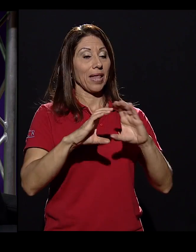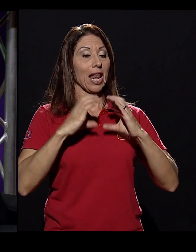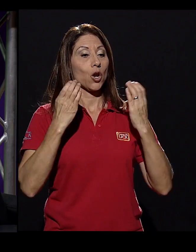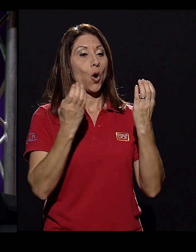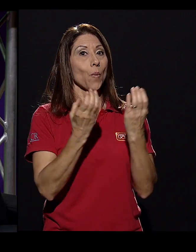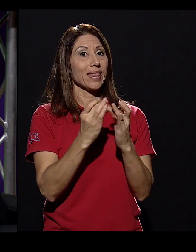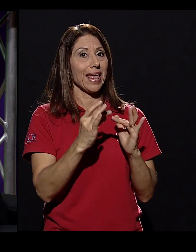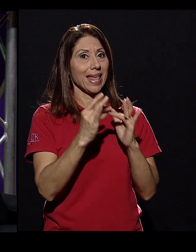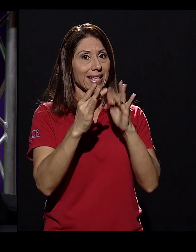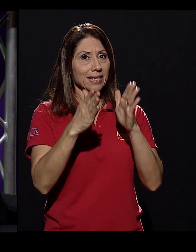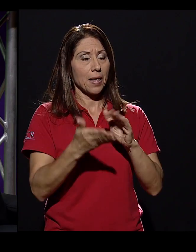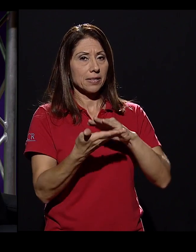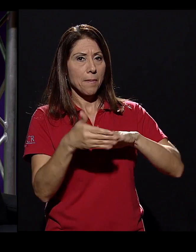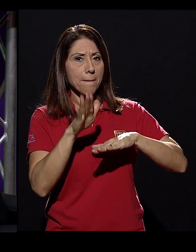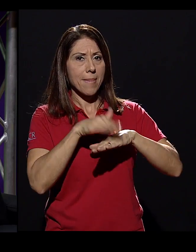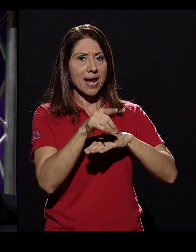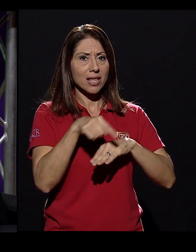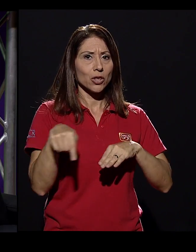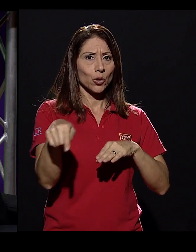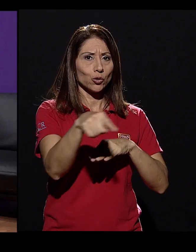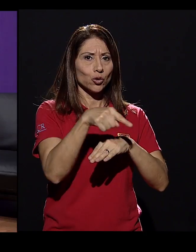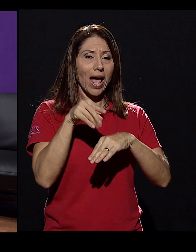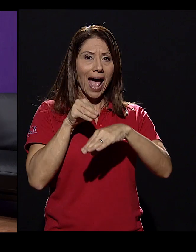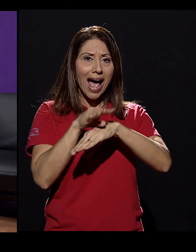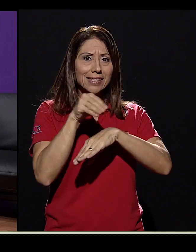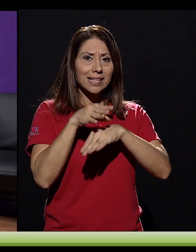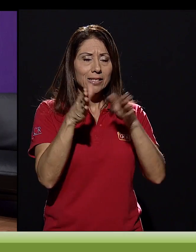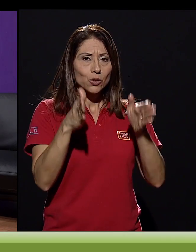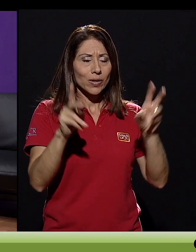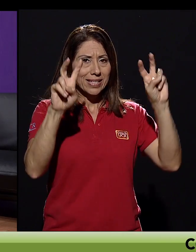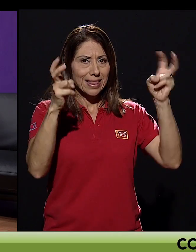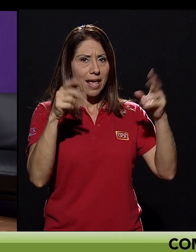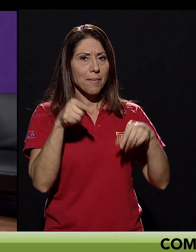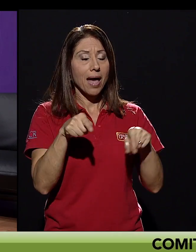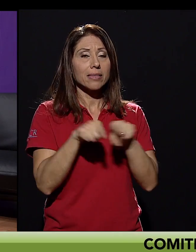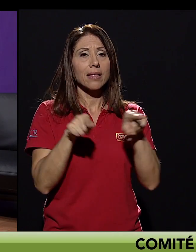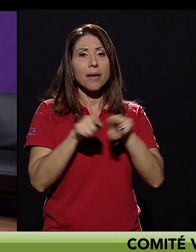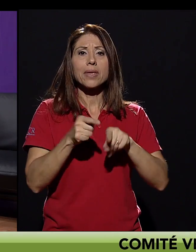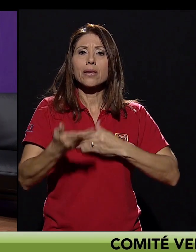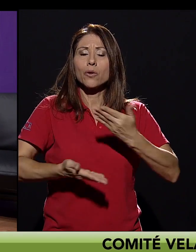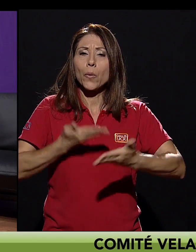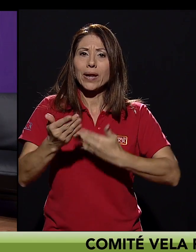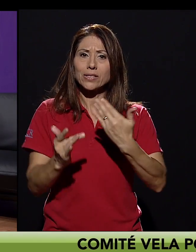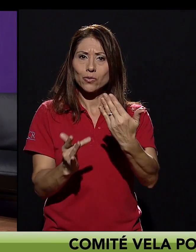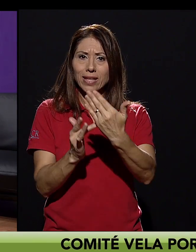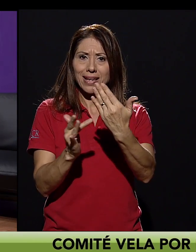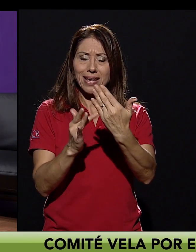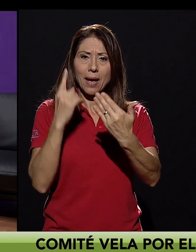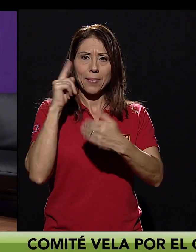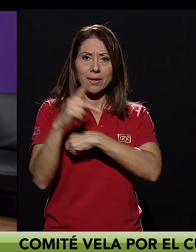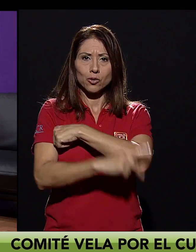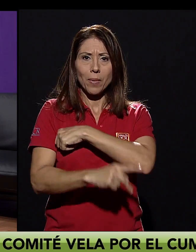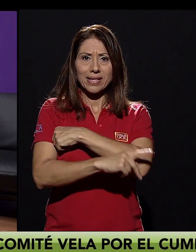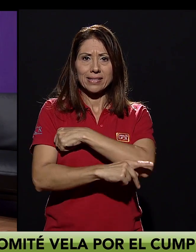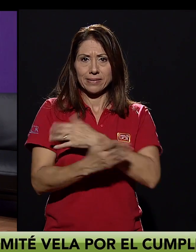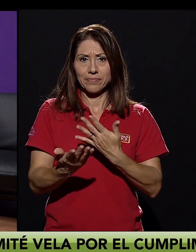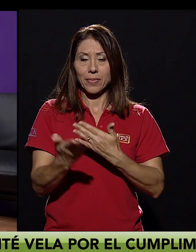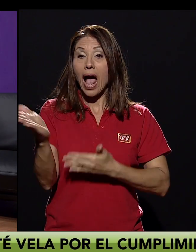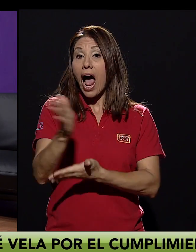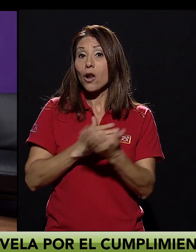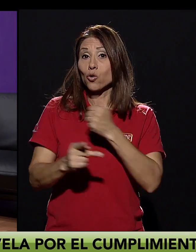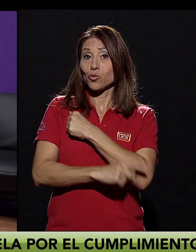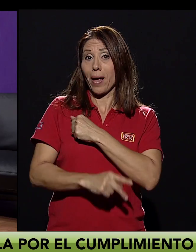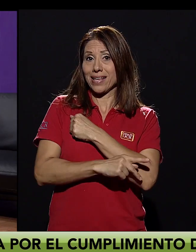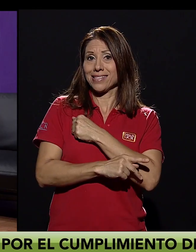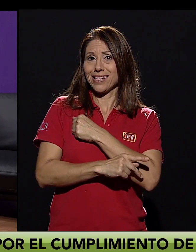como experto, ¿verdad?, como expertos, asesores en el tema, también brinda cooperación técnica a los países. Hay algunos países,